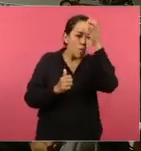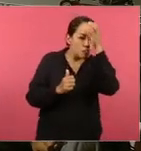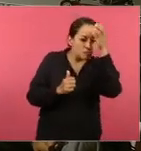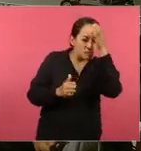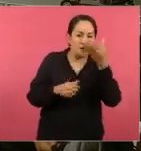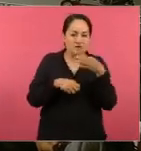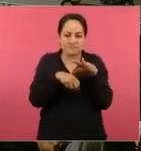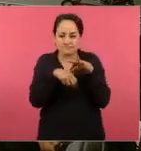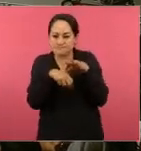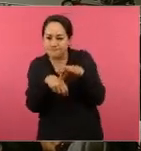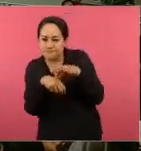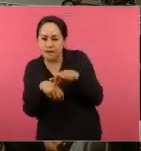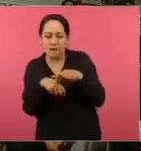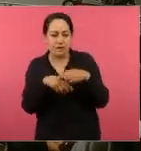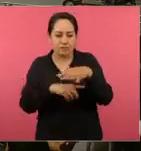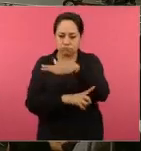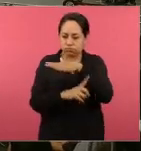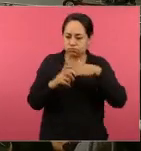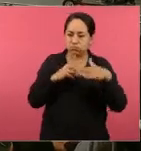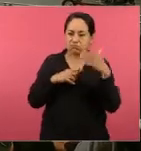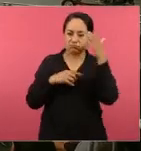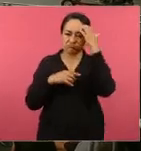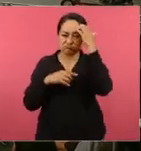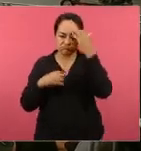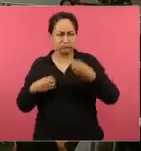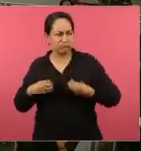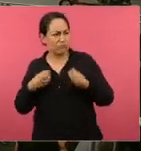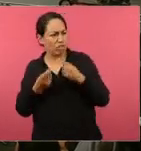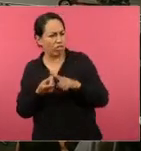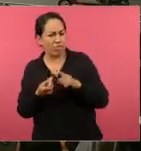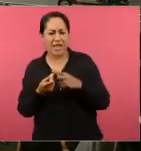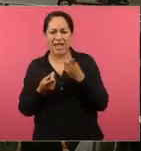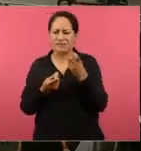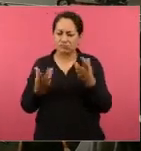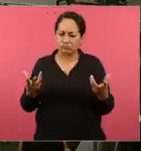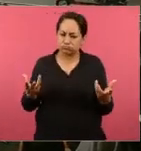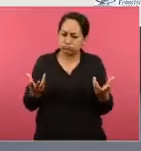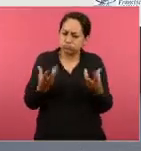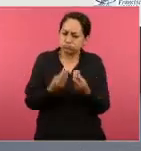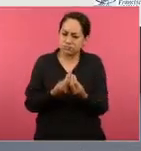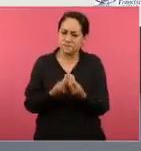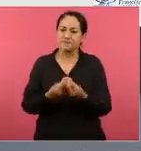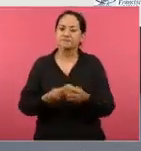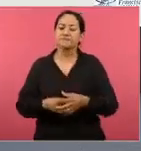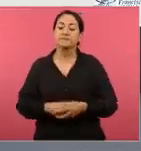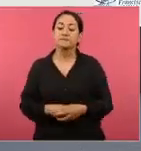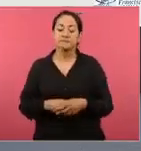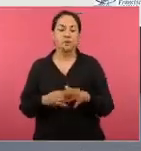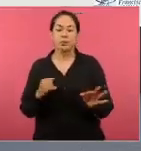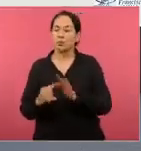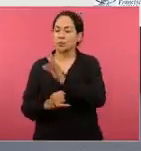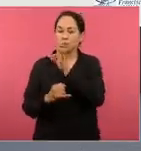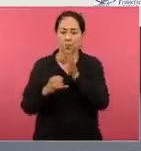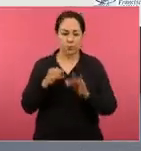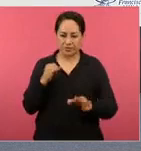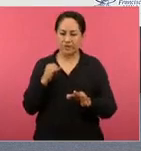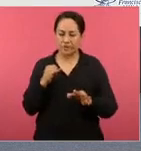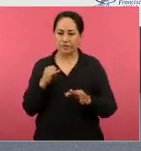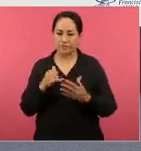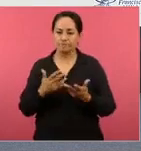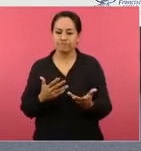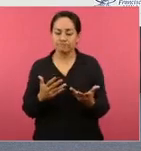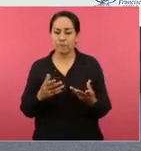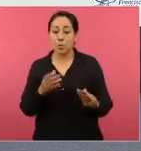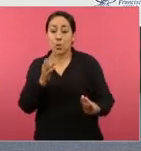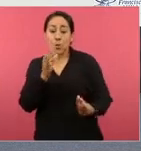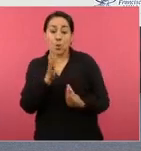lo familiar. Por último, la tarea final de la nueva escuela mexicana y